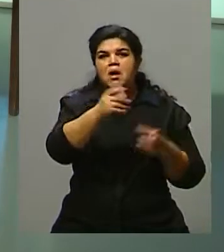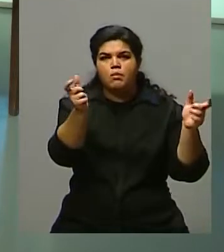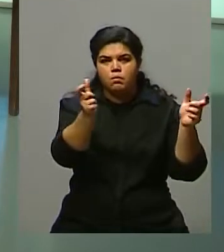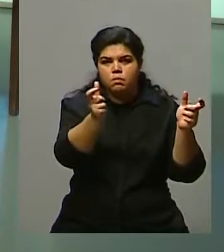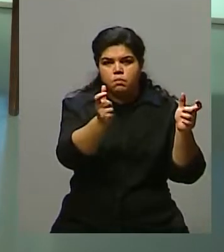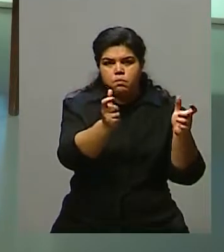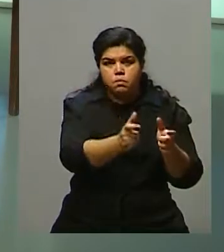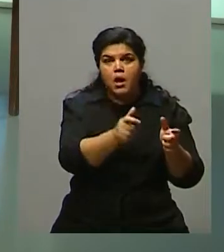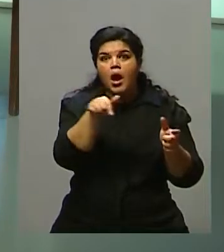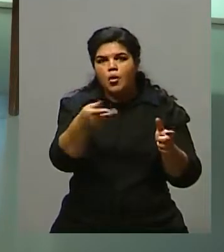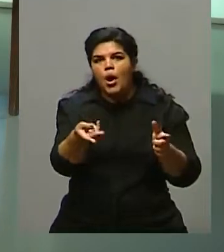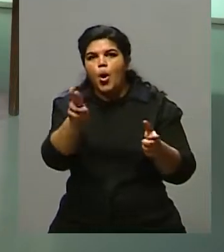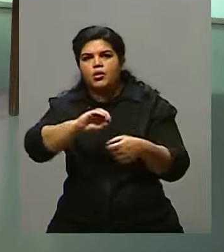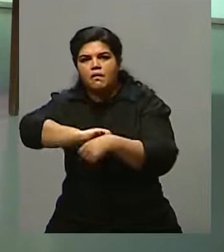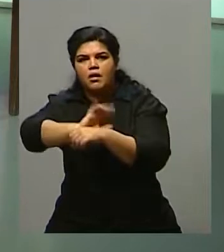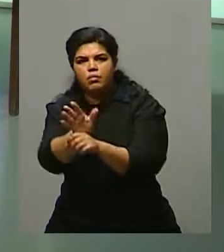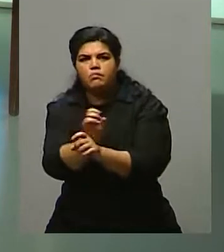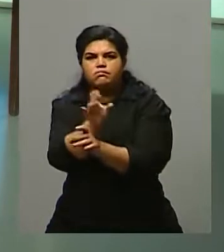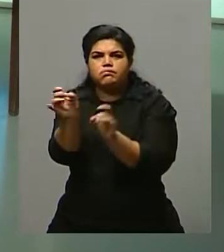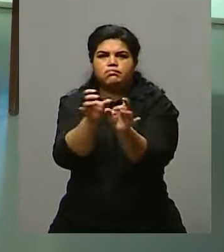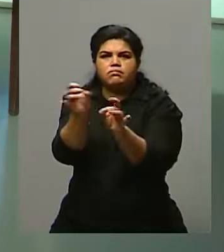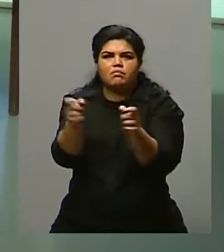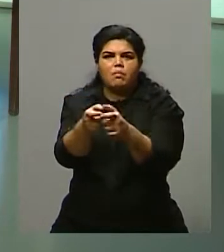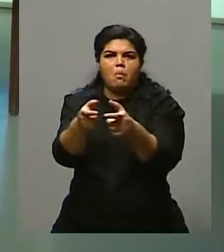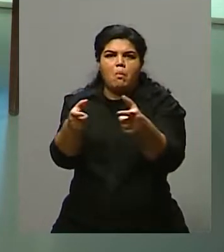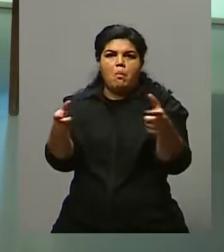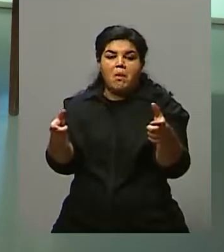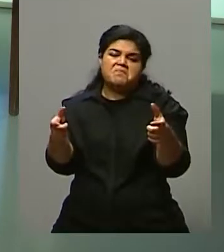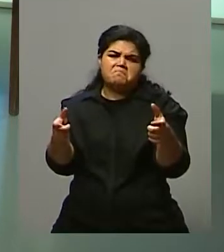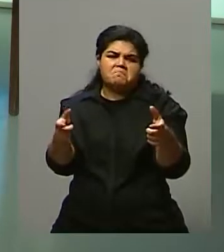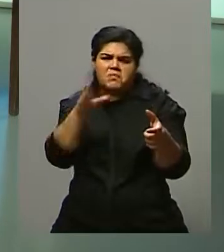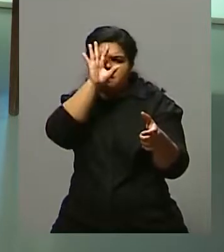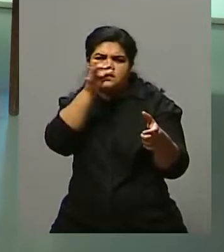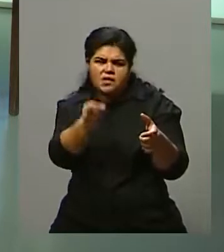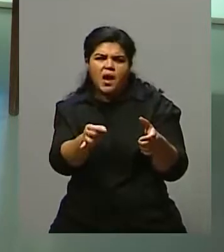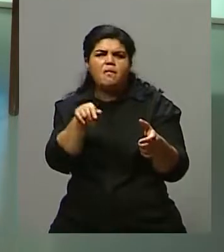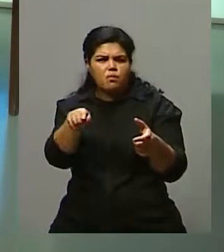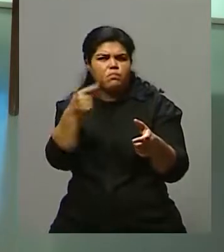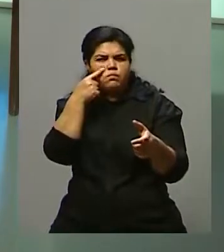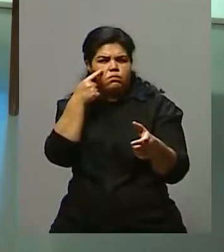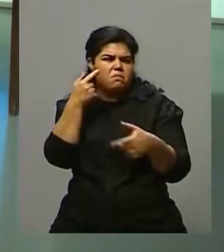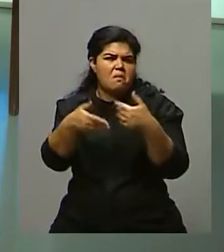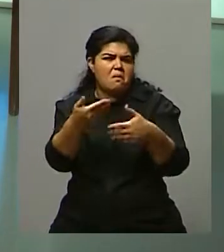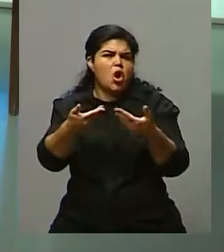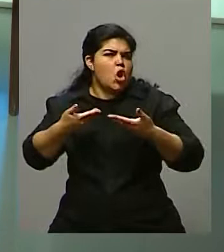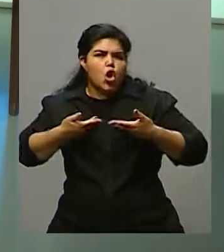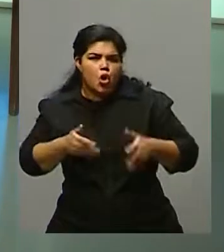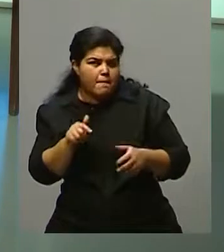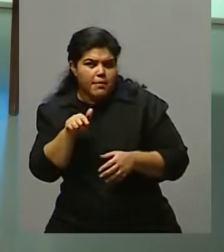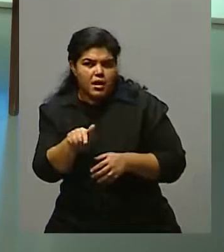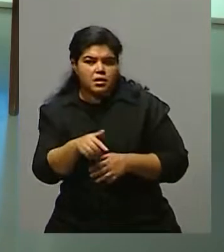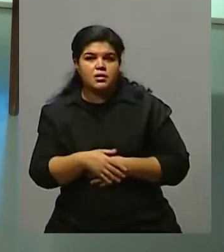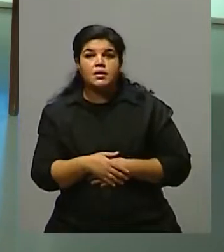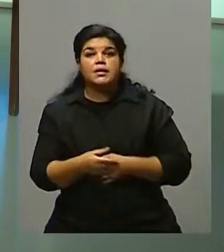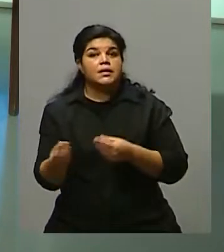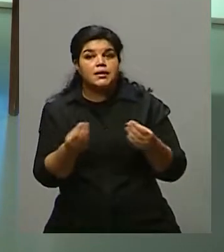de COVID, de coronavirus. Así que creo que es un poco esperable. Sí me parece como cuestión importante, y también